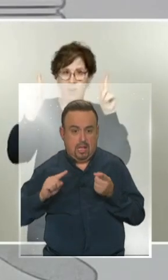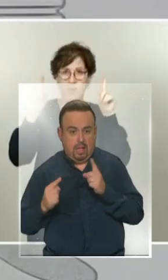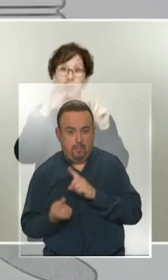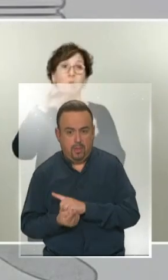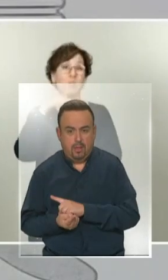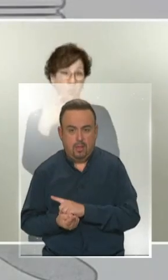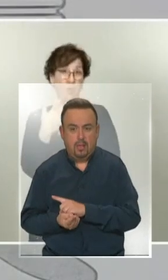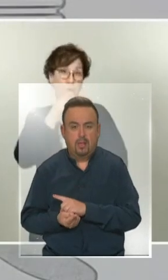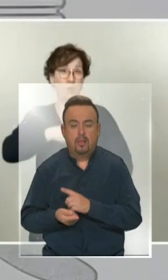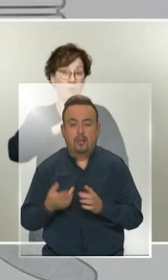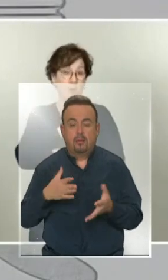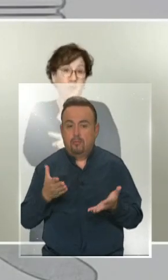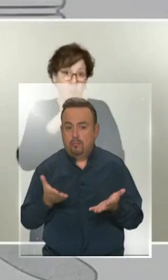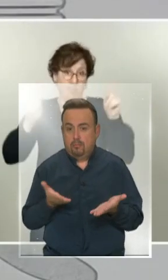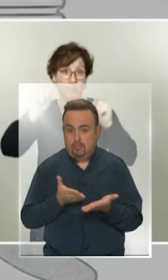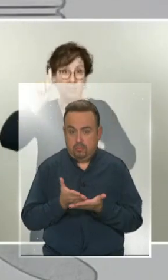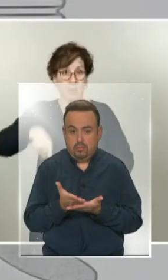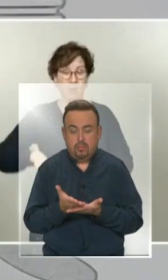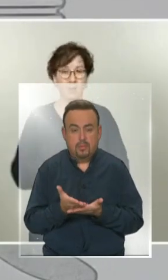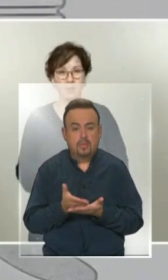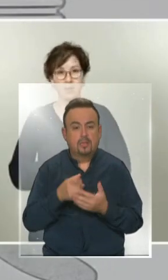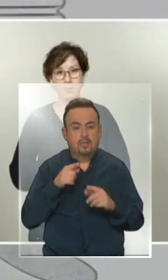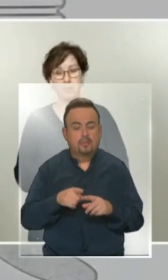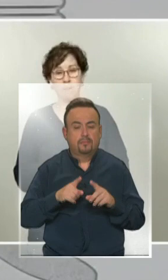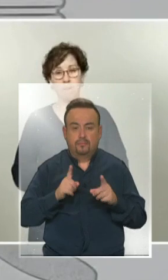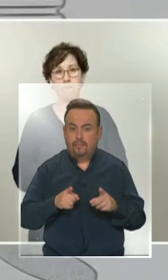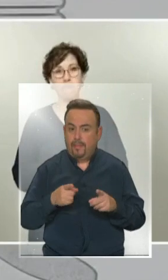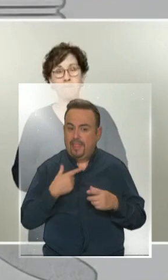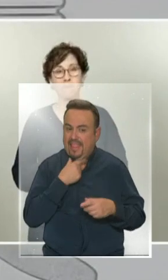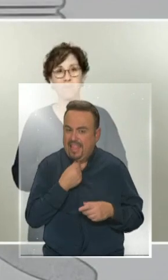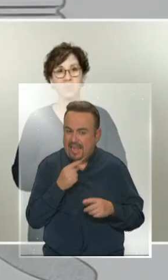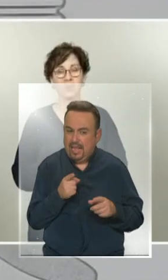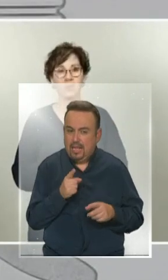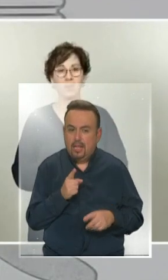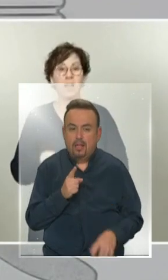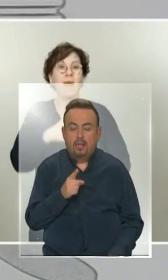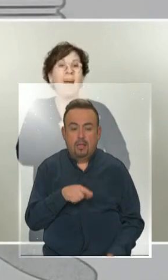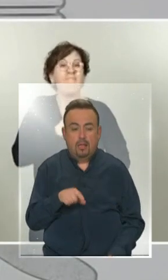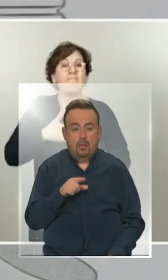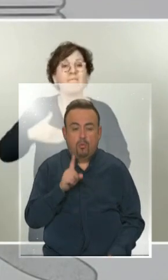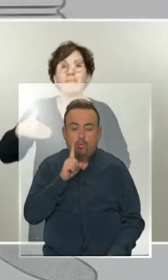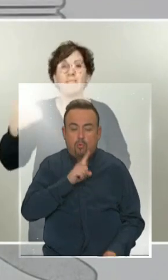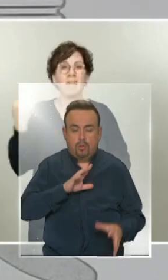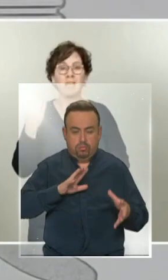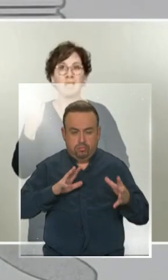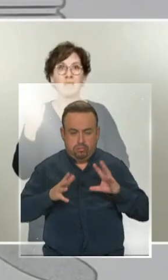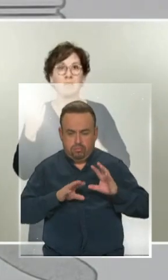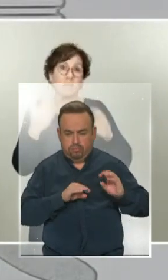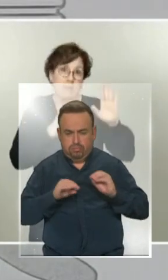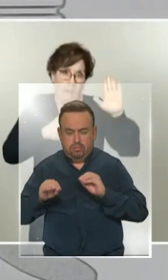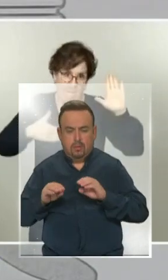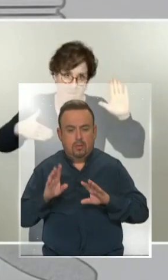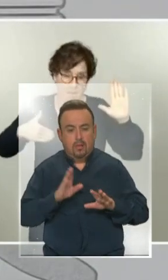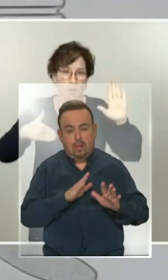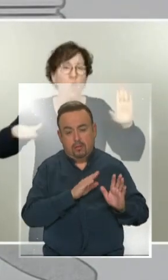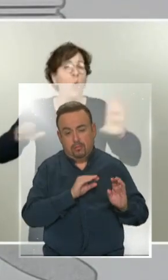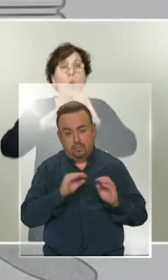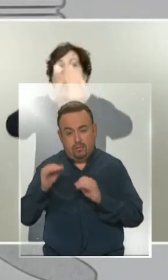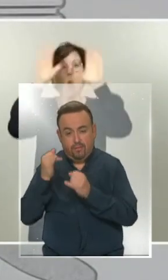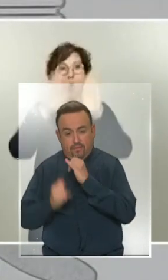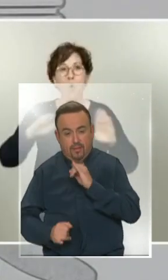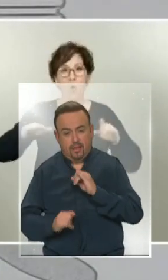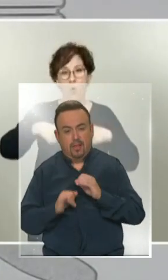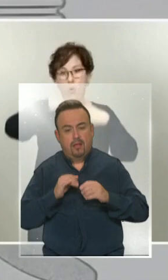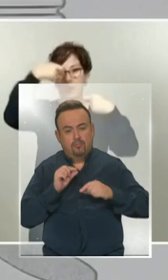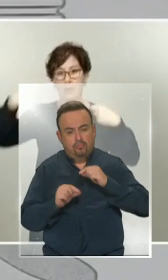para empezar pretende ser pretende ser el último estado de alarma y abarcar hasta el final de la des